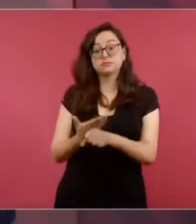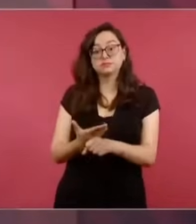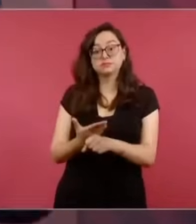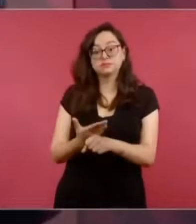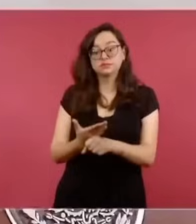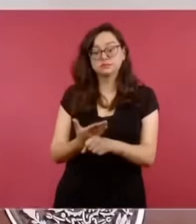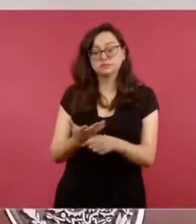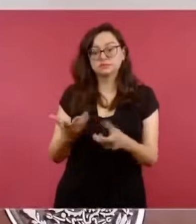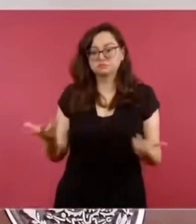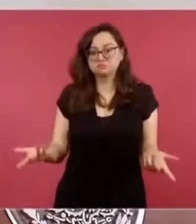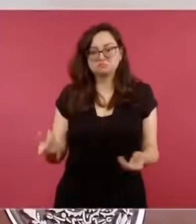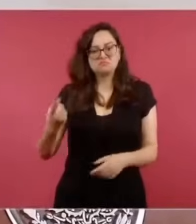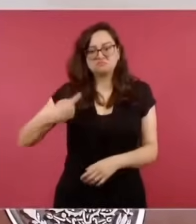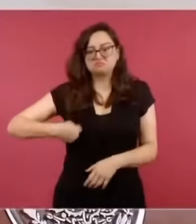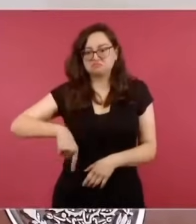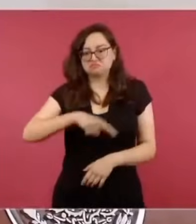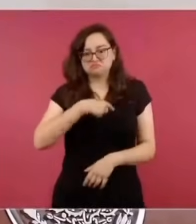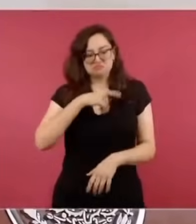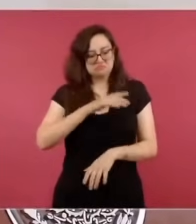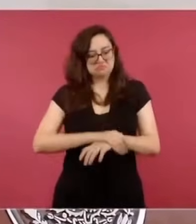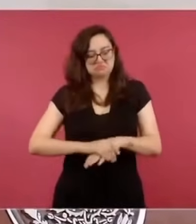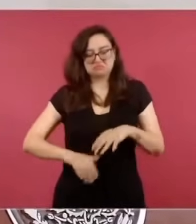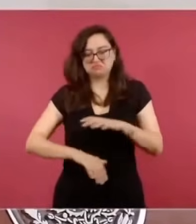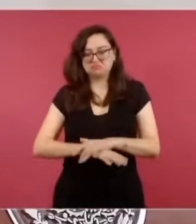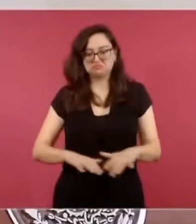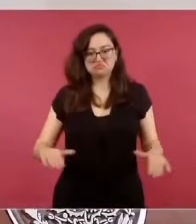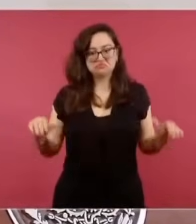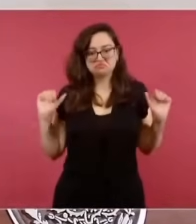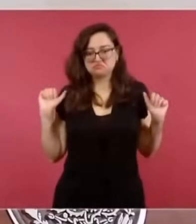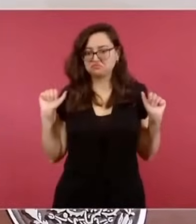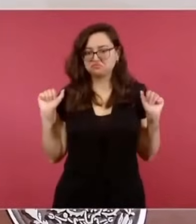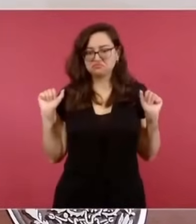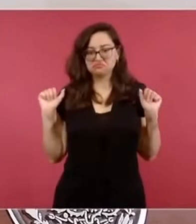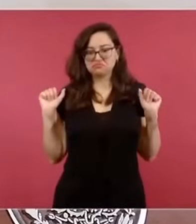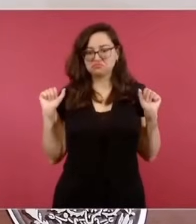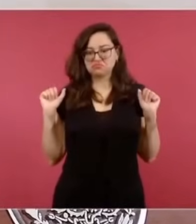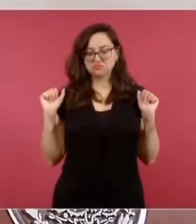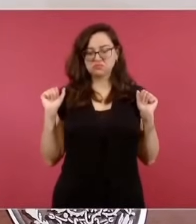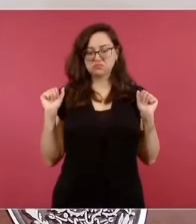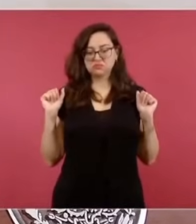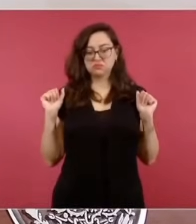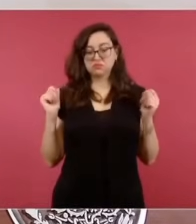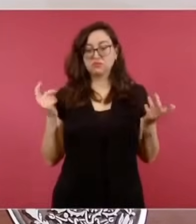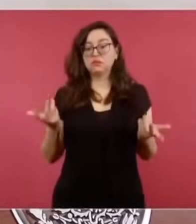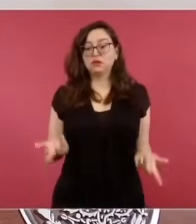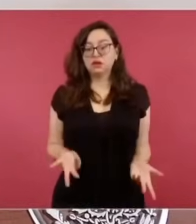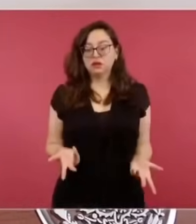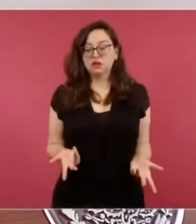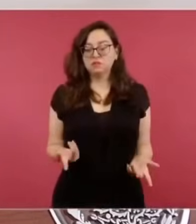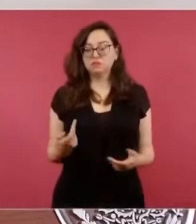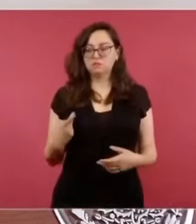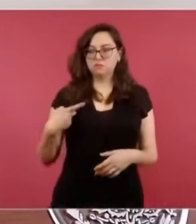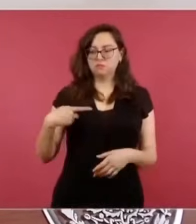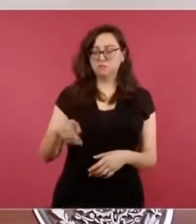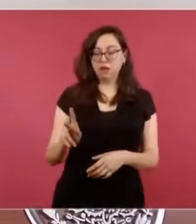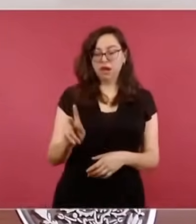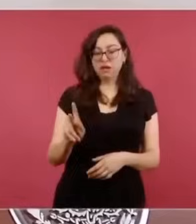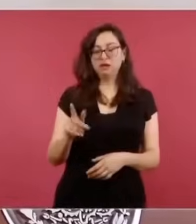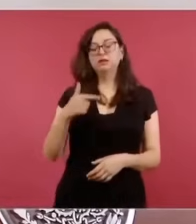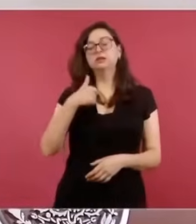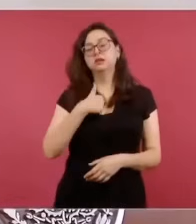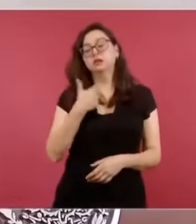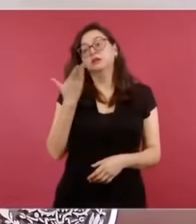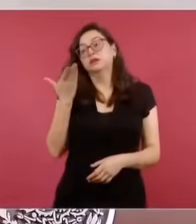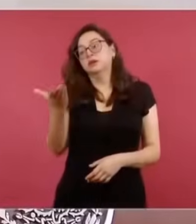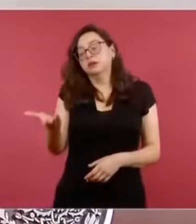Ya no es un asunto de nosotros. Lo único que yo les pediría es